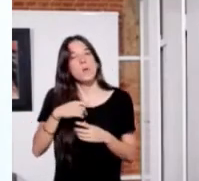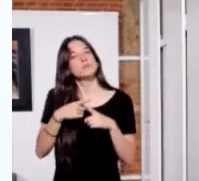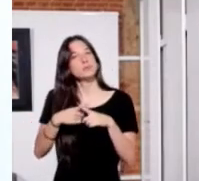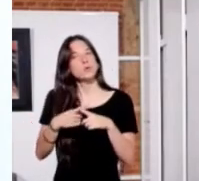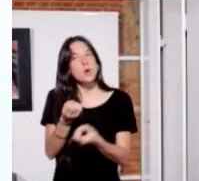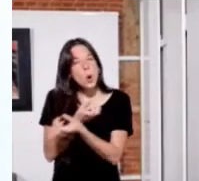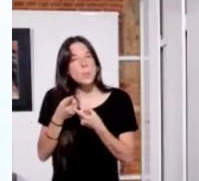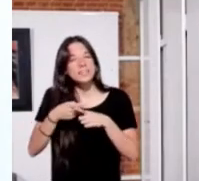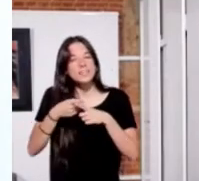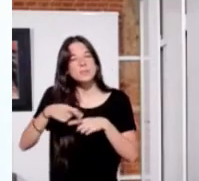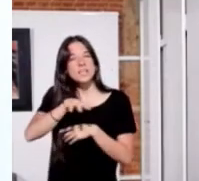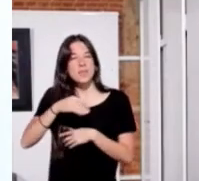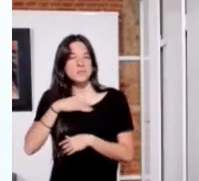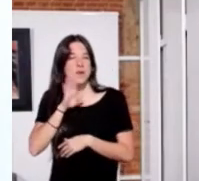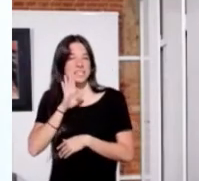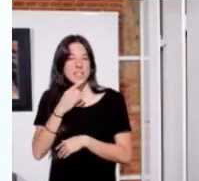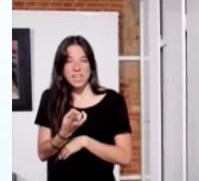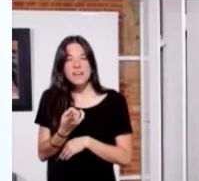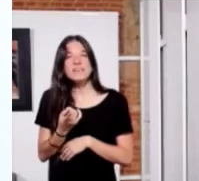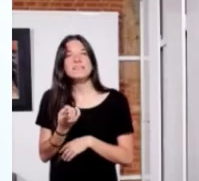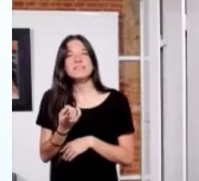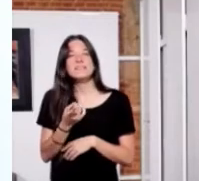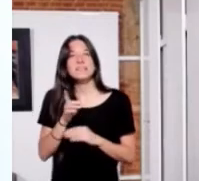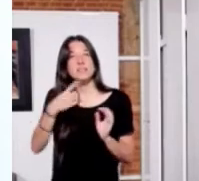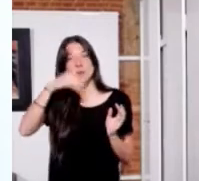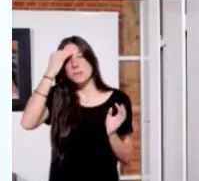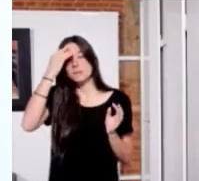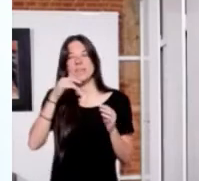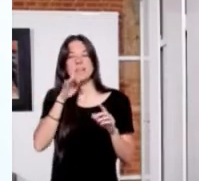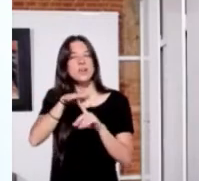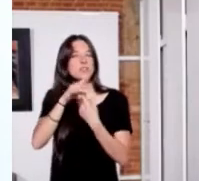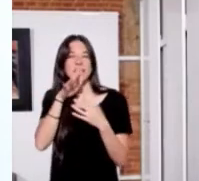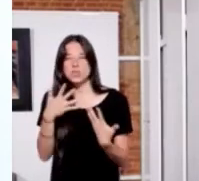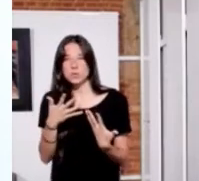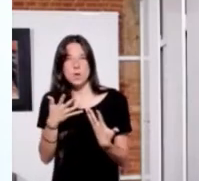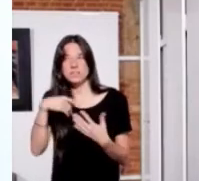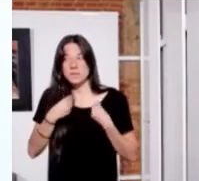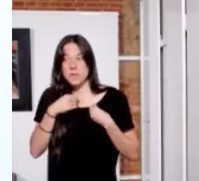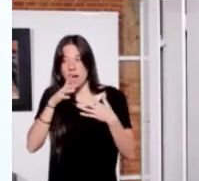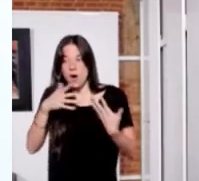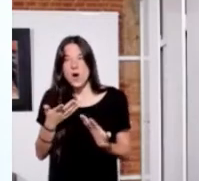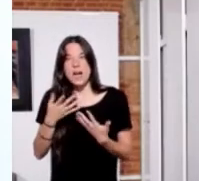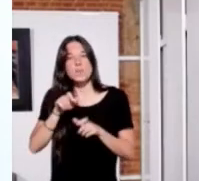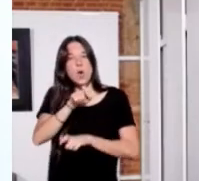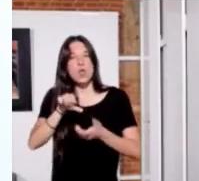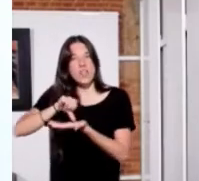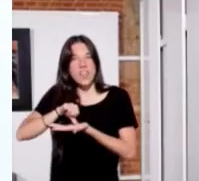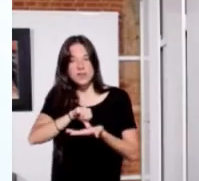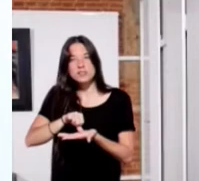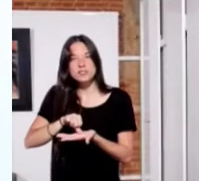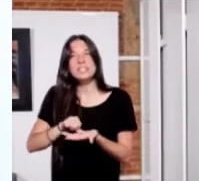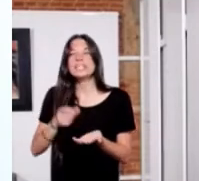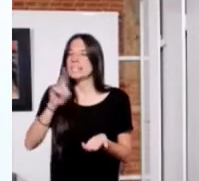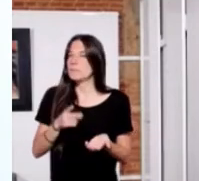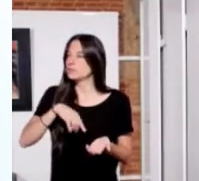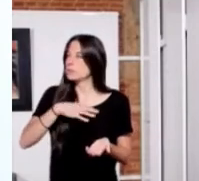ese espacio que decía, donde queremos que en este contexto que estamos viviendo como ciudadanos, pues también nos